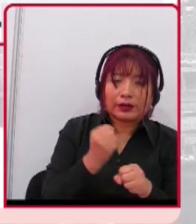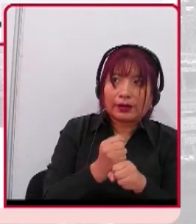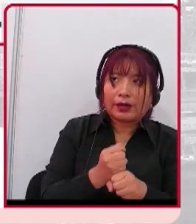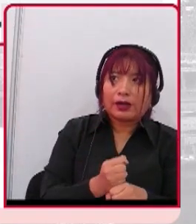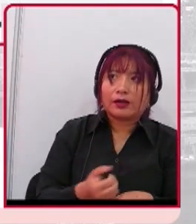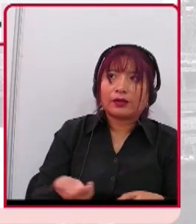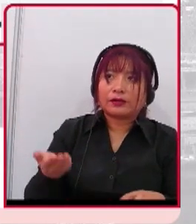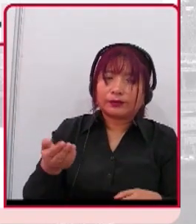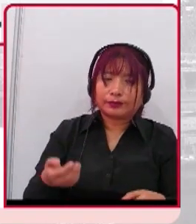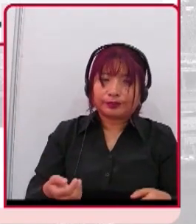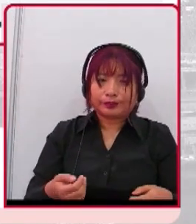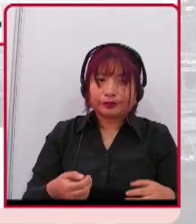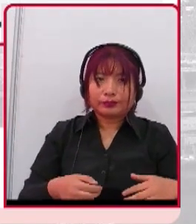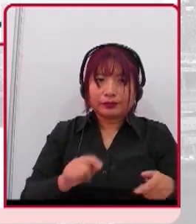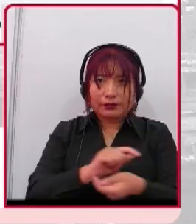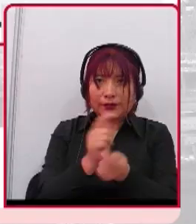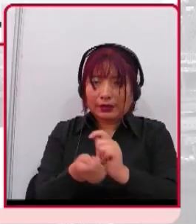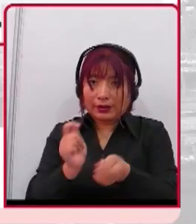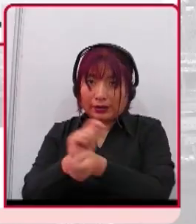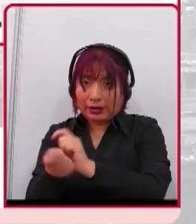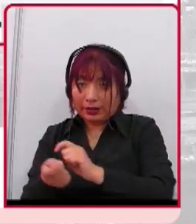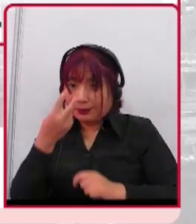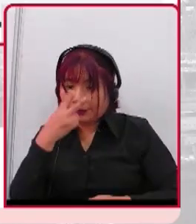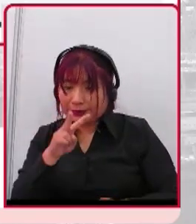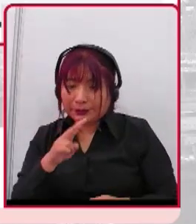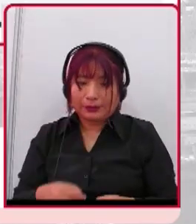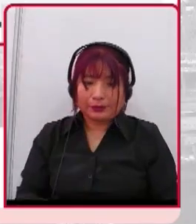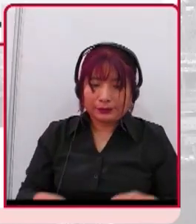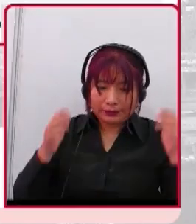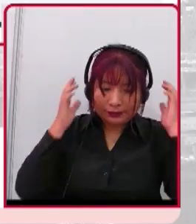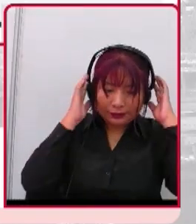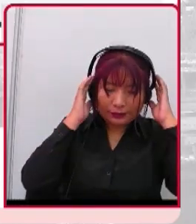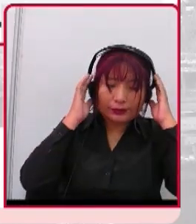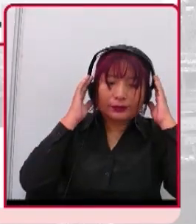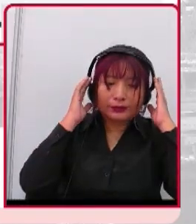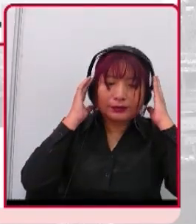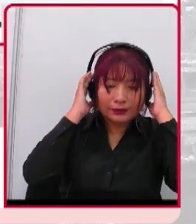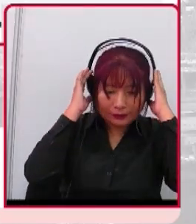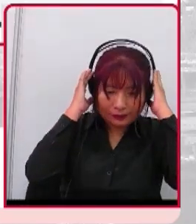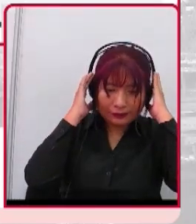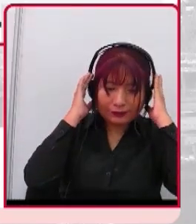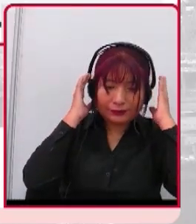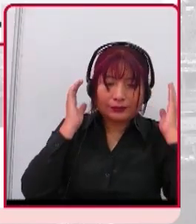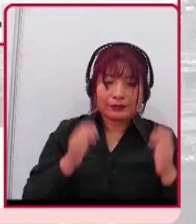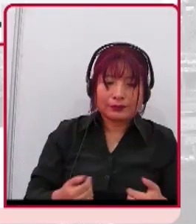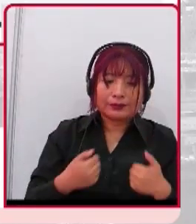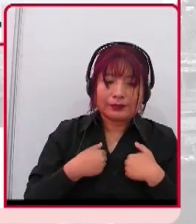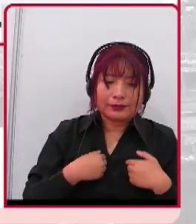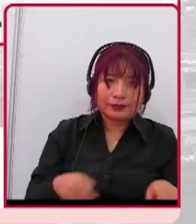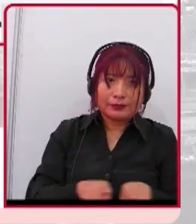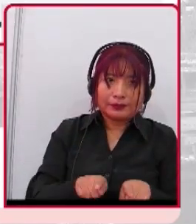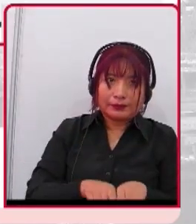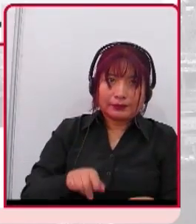teníamos. Nosotros tenemos un yacimiento, vuelvo a repetir, del tipo pórfido de cobre, y como tal, en este tipo de